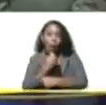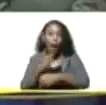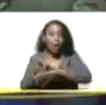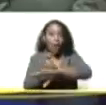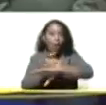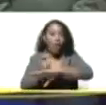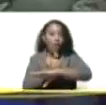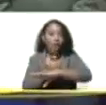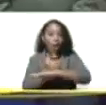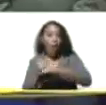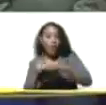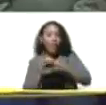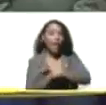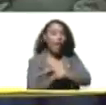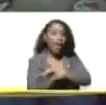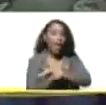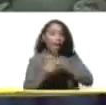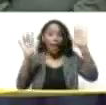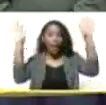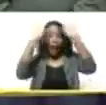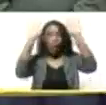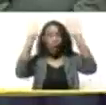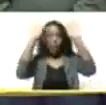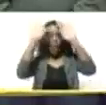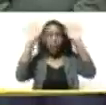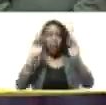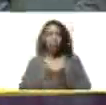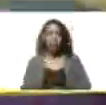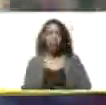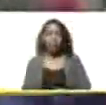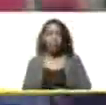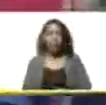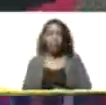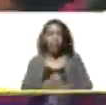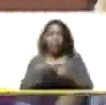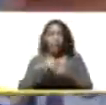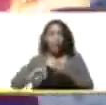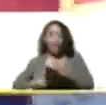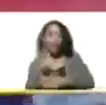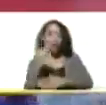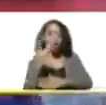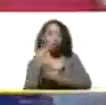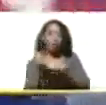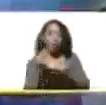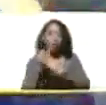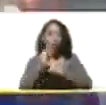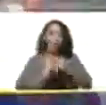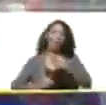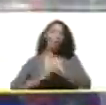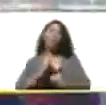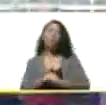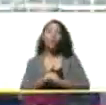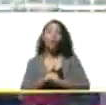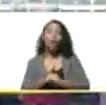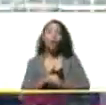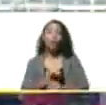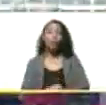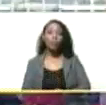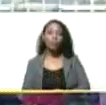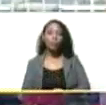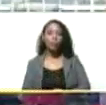gobierno entrante de Carlos Andrés Pérez y el Fondo Monetario Internacional.